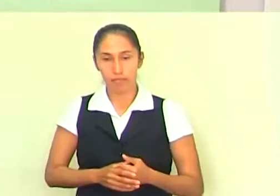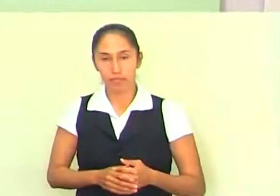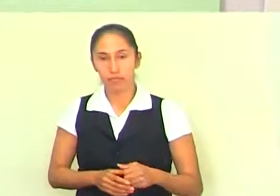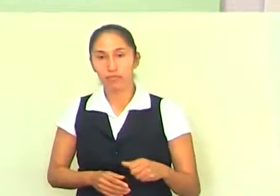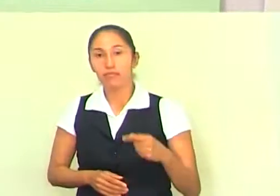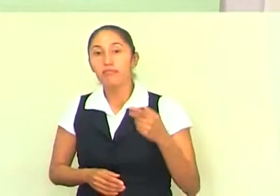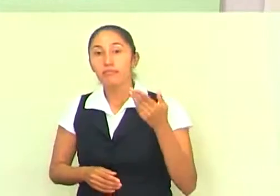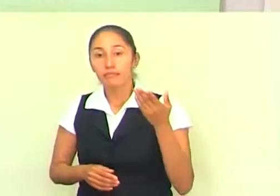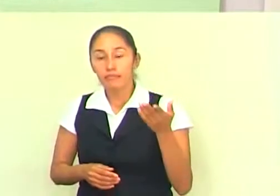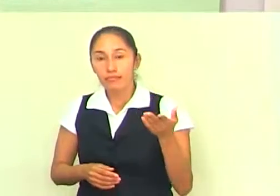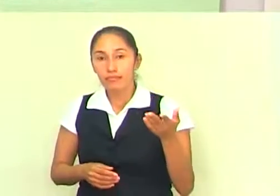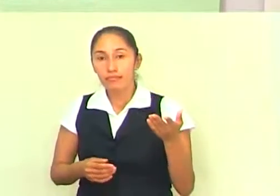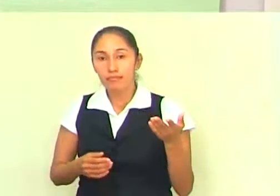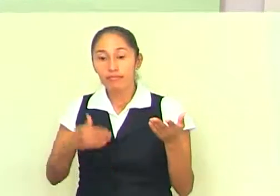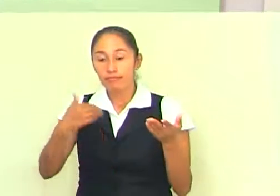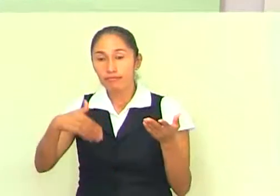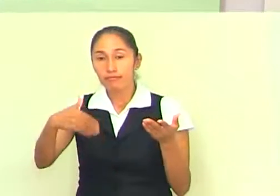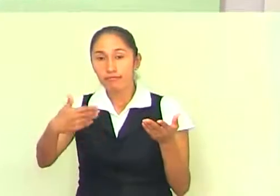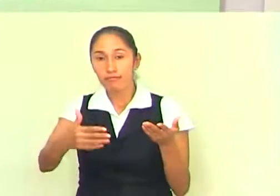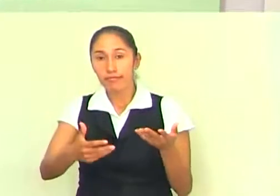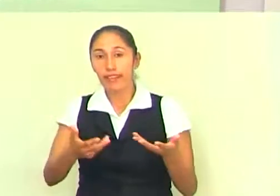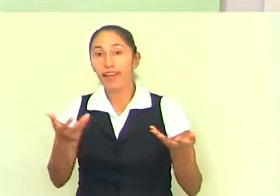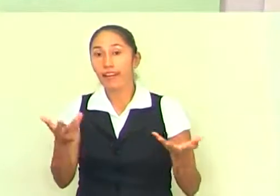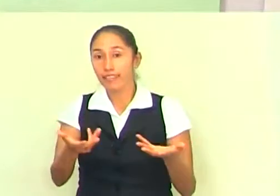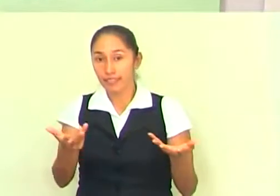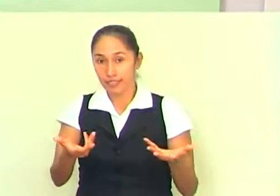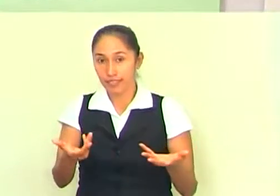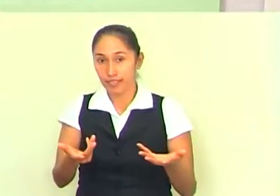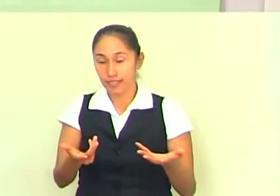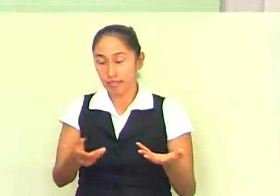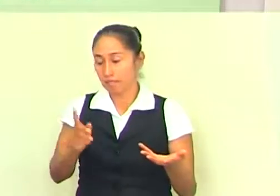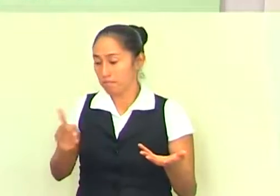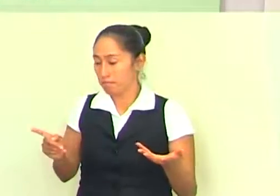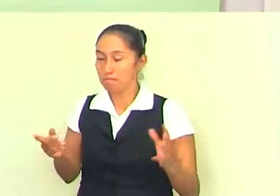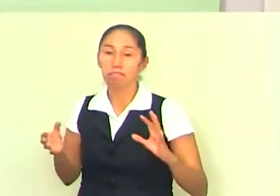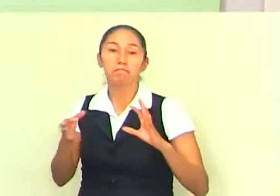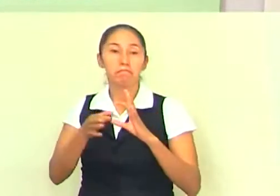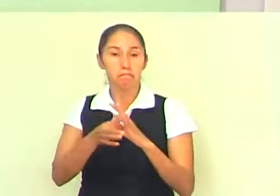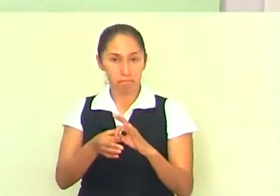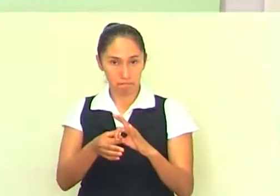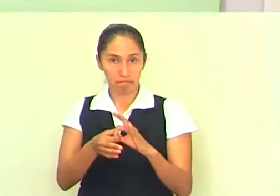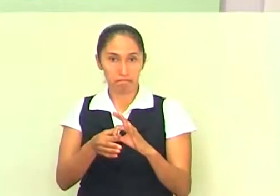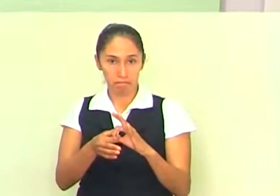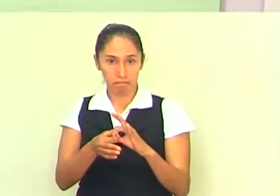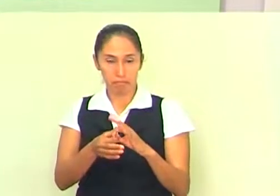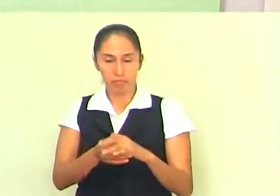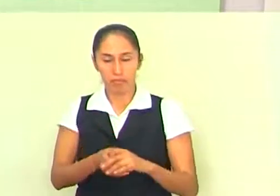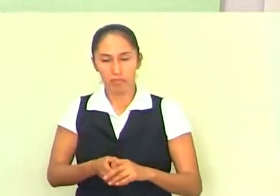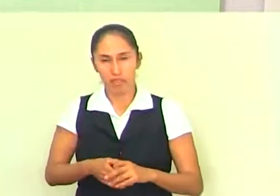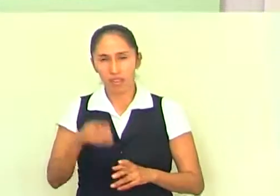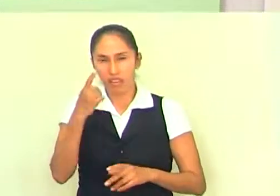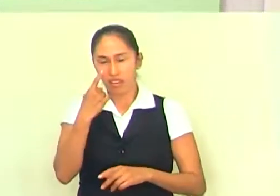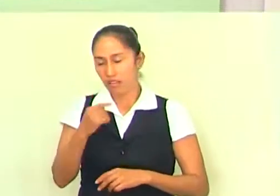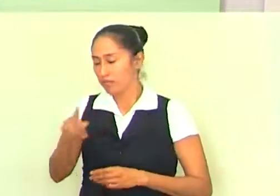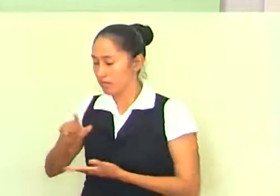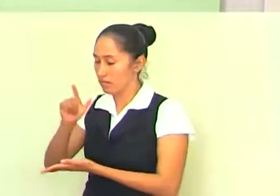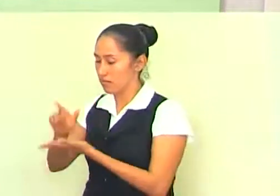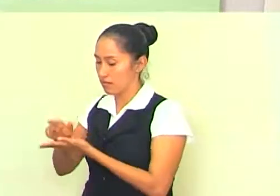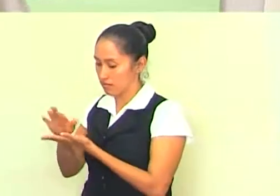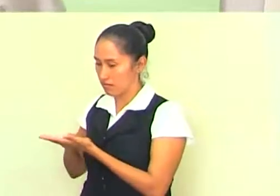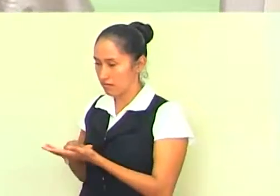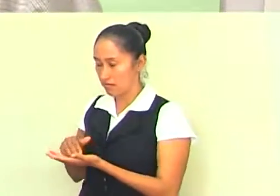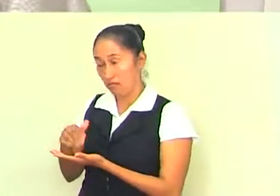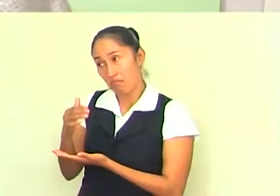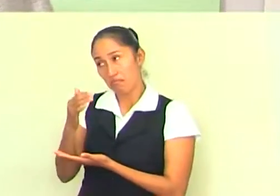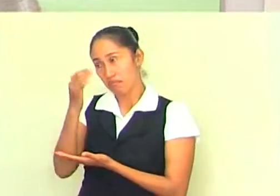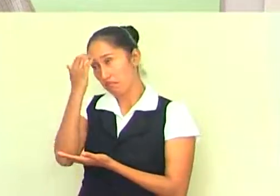también conllevan, en algunos casos, quizá porque desconoces, ahora tú ya no, porque ya